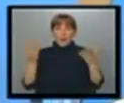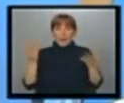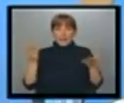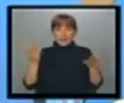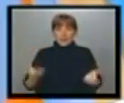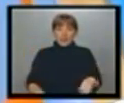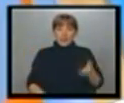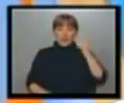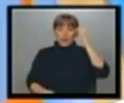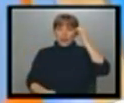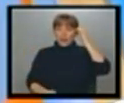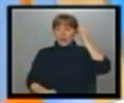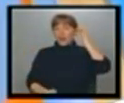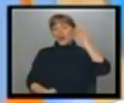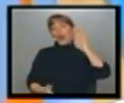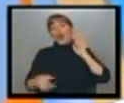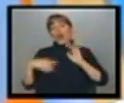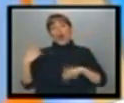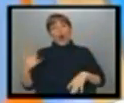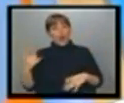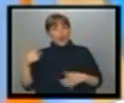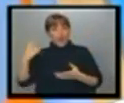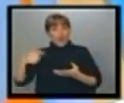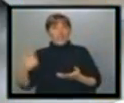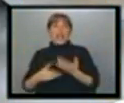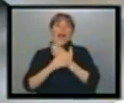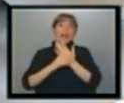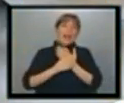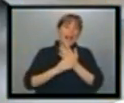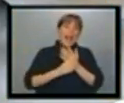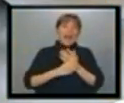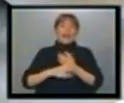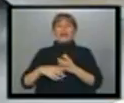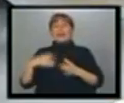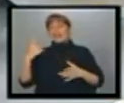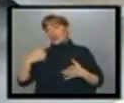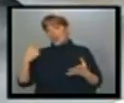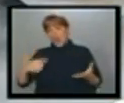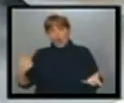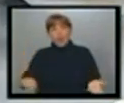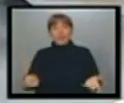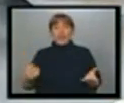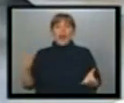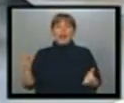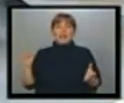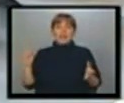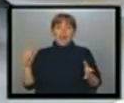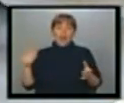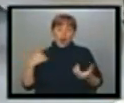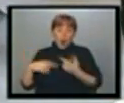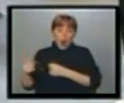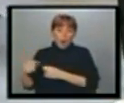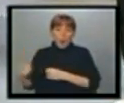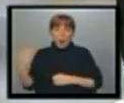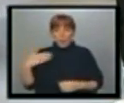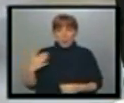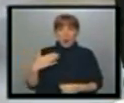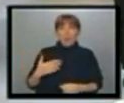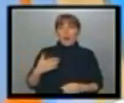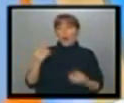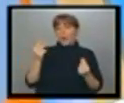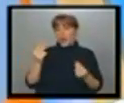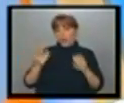haber nuevos precios que antes no había, nuevos productos, va a haber carnes, por ejemplo, y productos de la canasta básica que antes no había, sí vas a tener precios